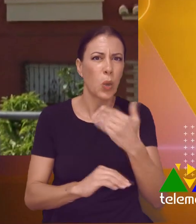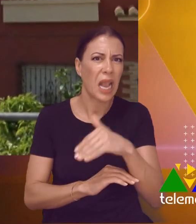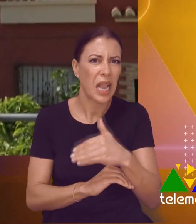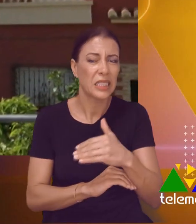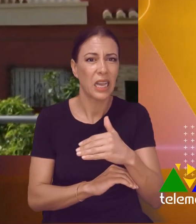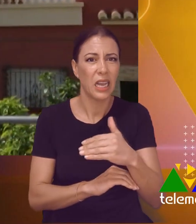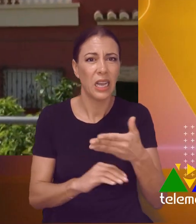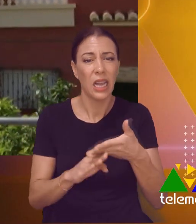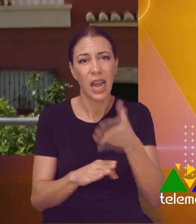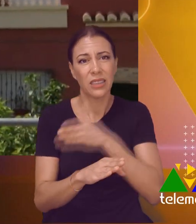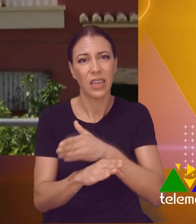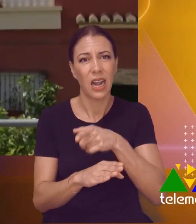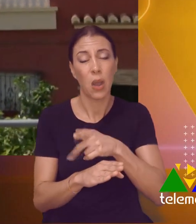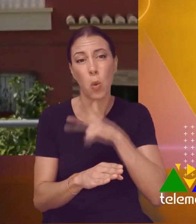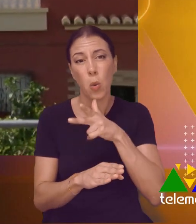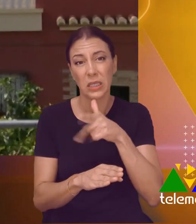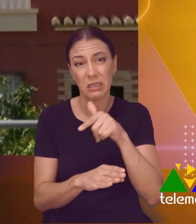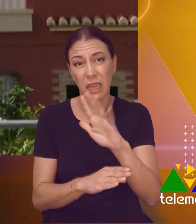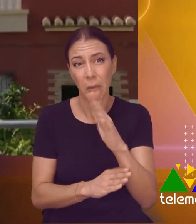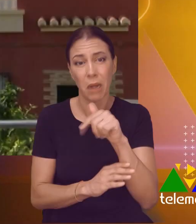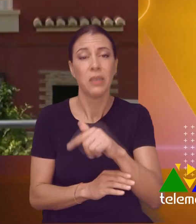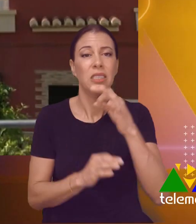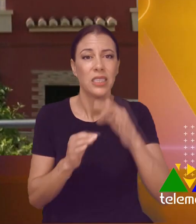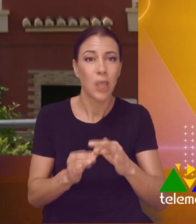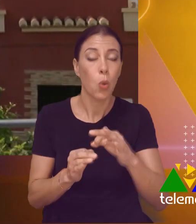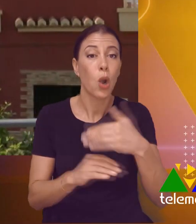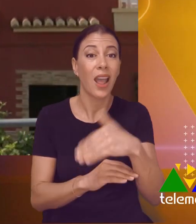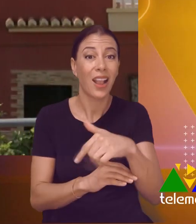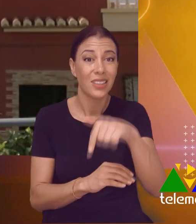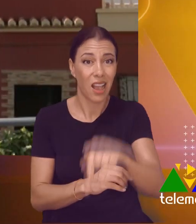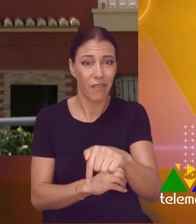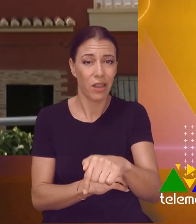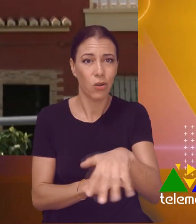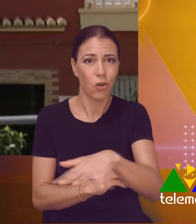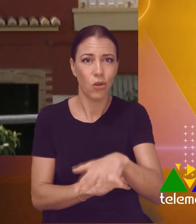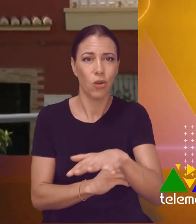había algunas calles laterales que daban a la Huerta de la Palma, que seguramente la calle de abajo